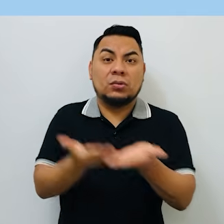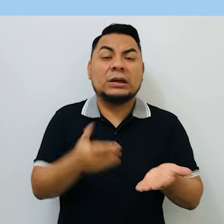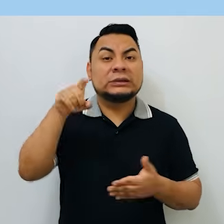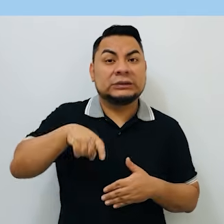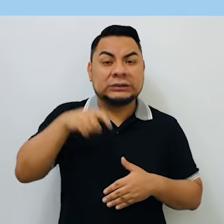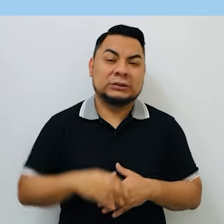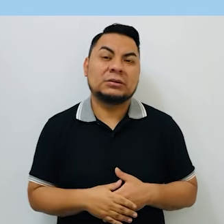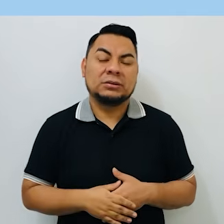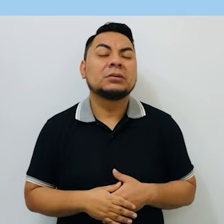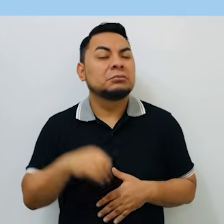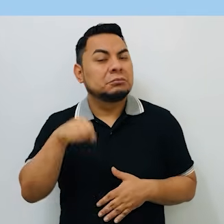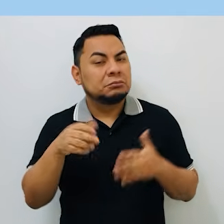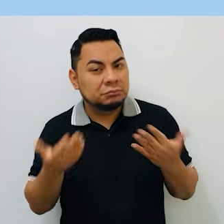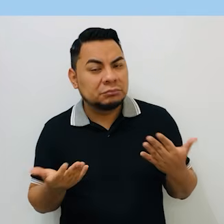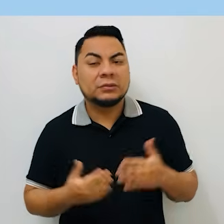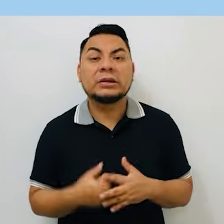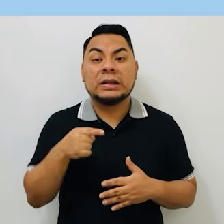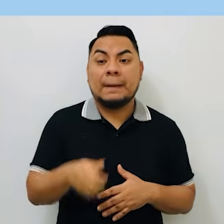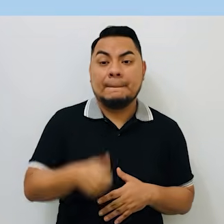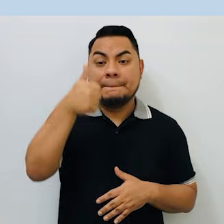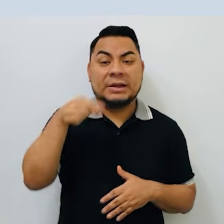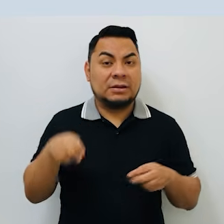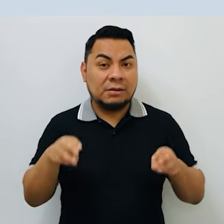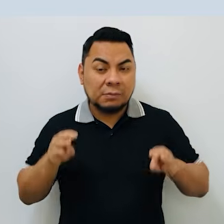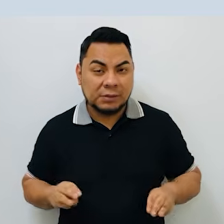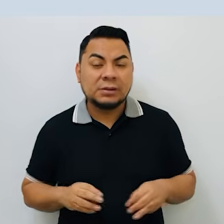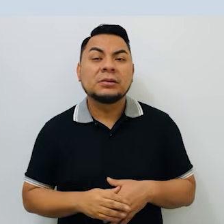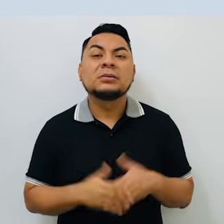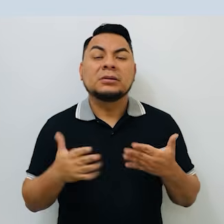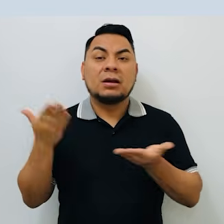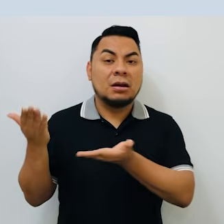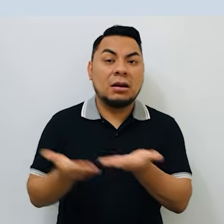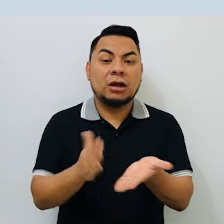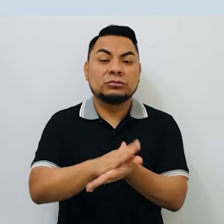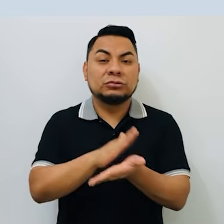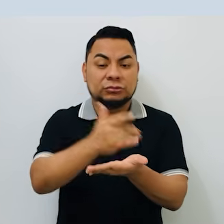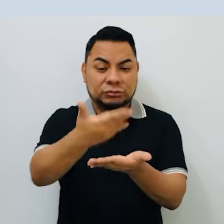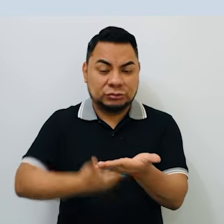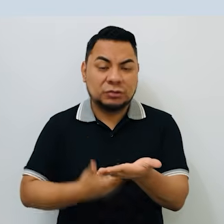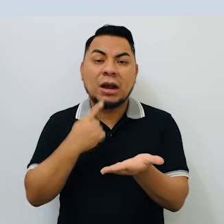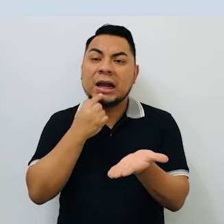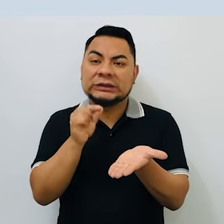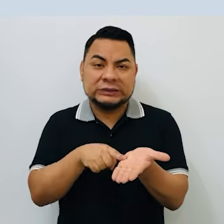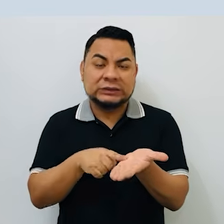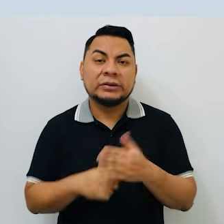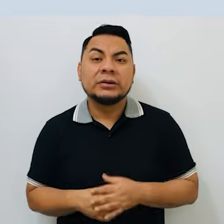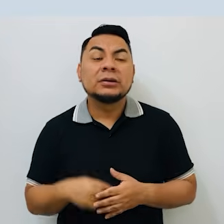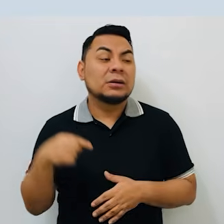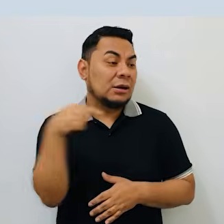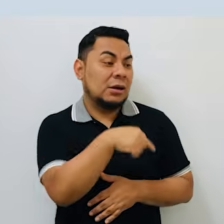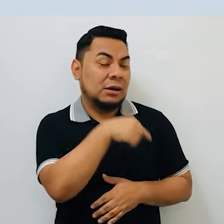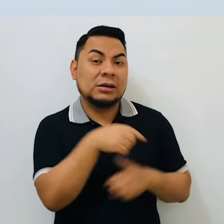materiales necesarios. Así, la presidenta o el presidente llevará las cédulas y los